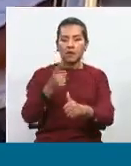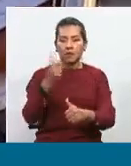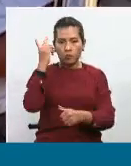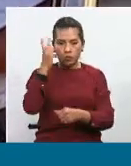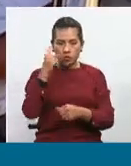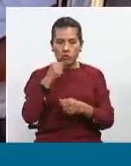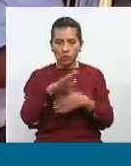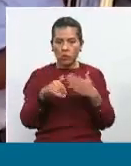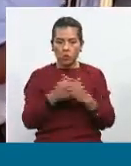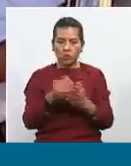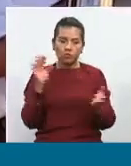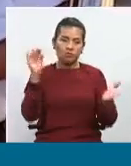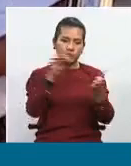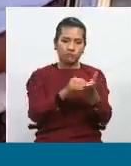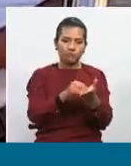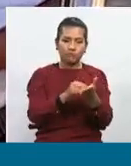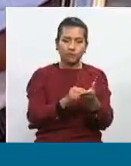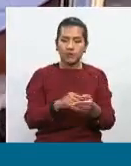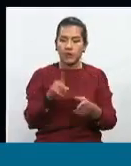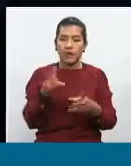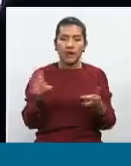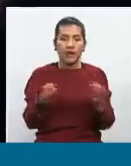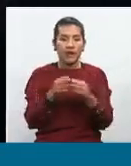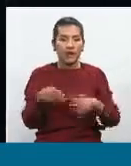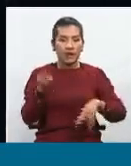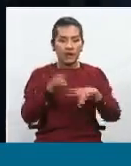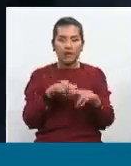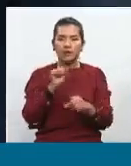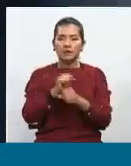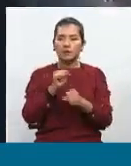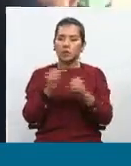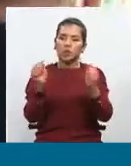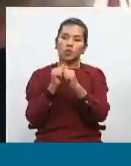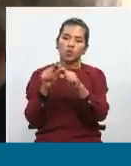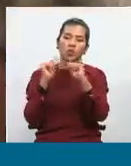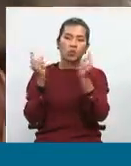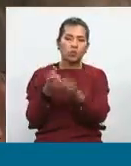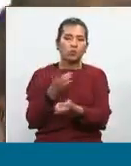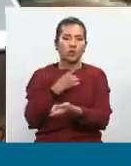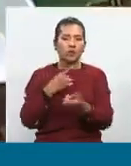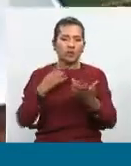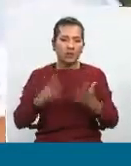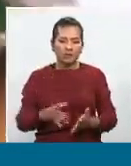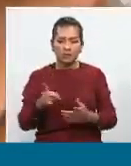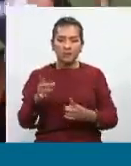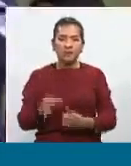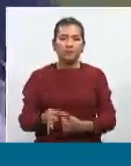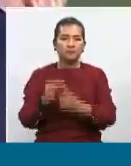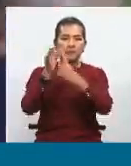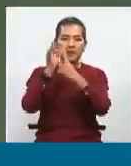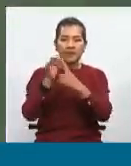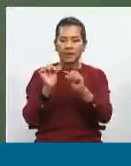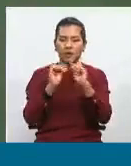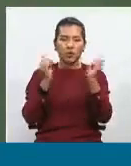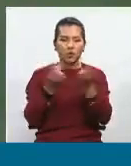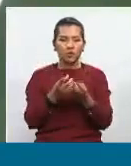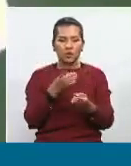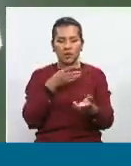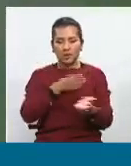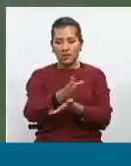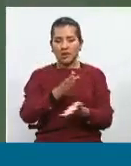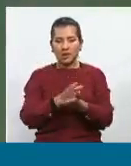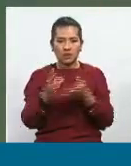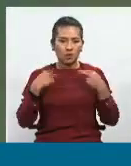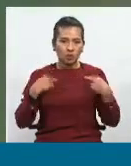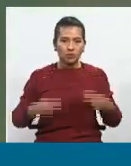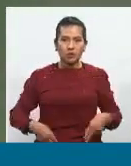materia. Adicionalmente a ello, se ha trabajado con la Cámara de Diputados, particularmente con la Comisión de Derechos Humanos, a cargo de